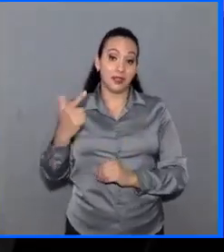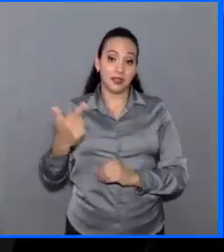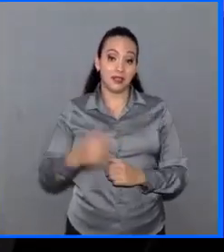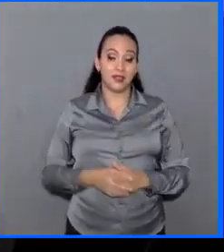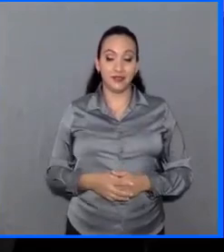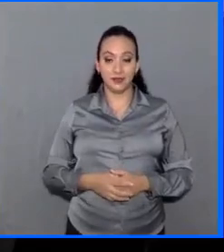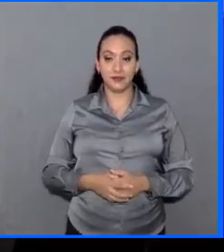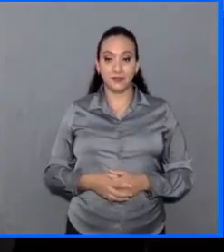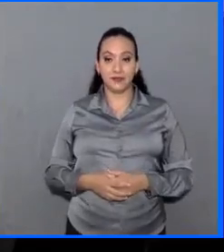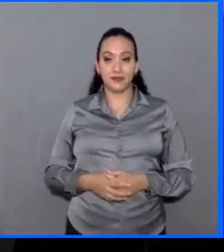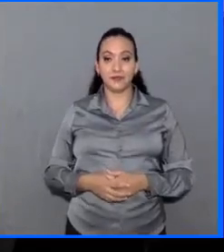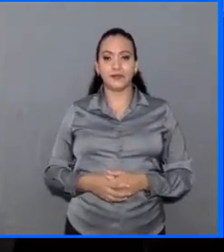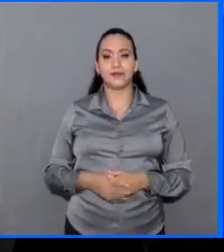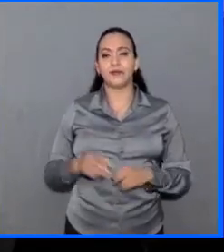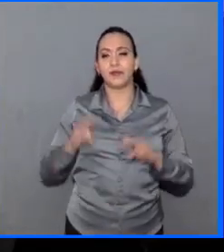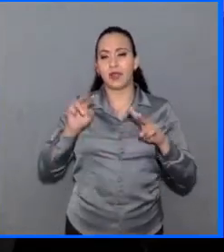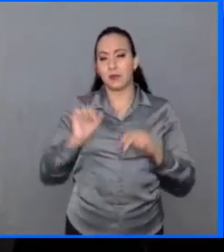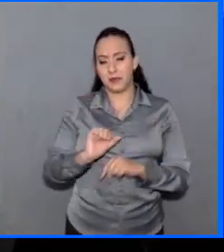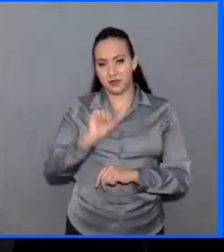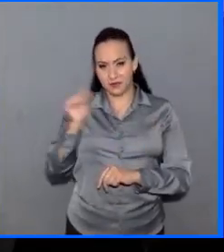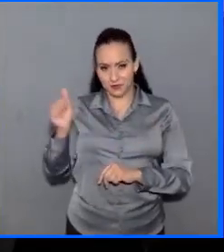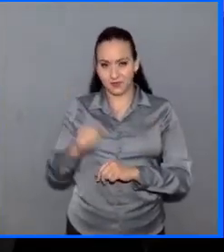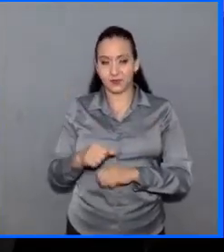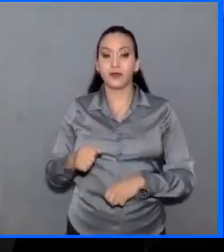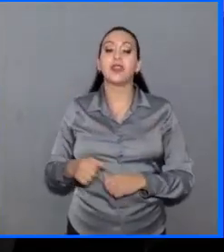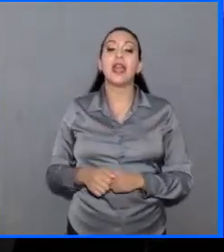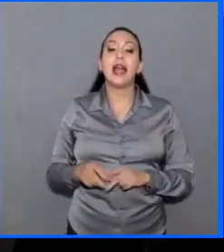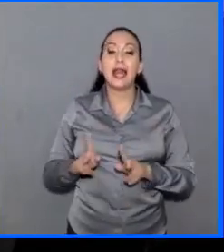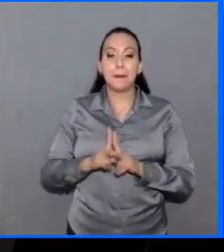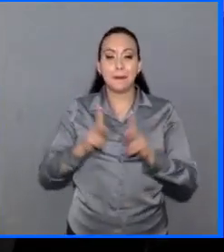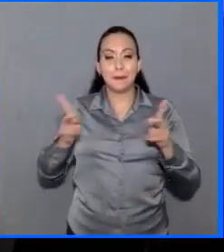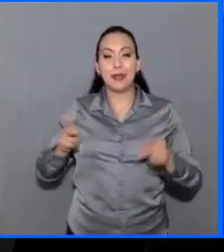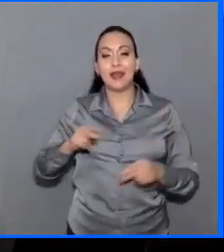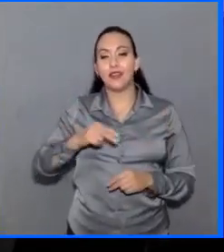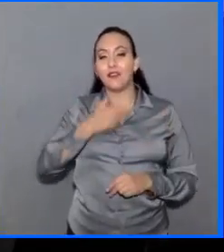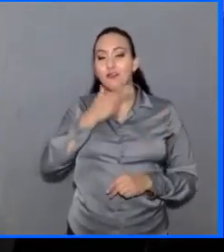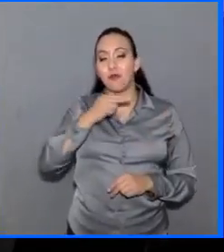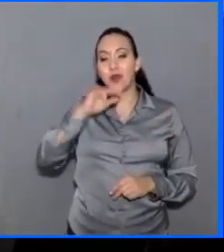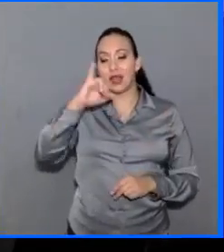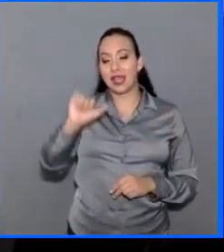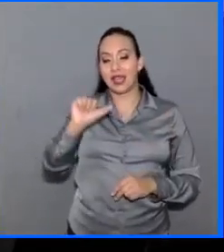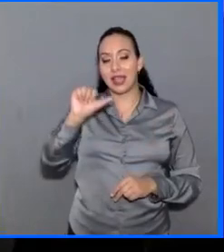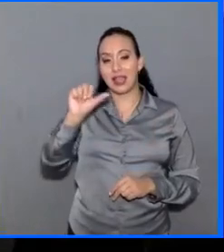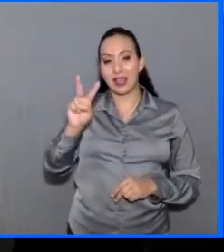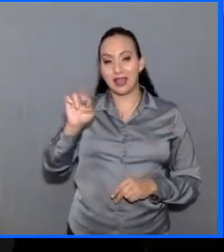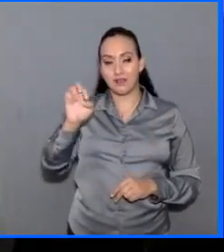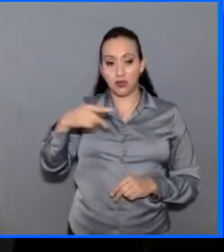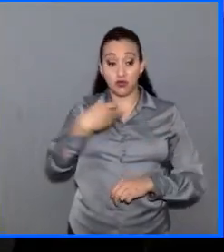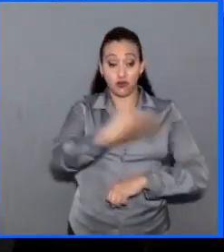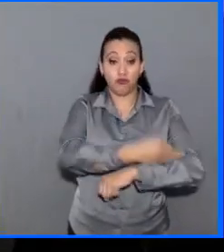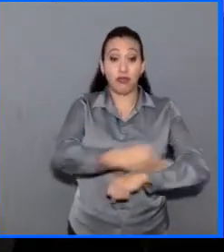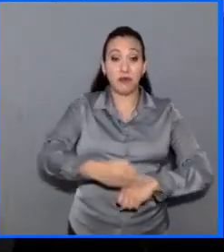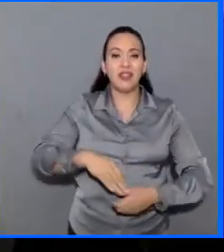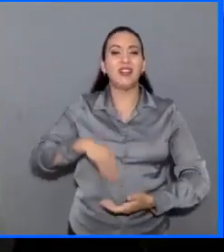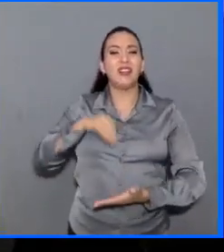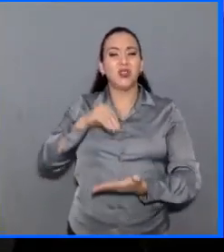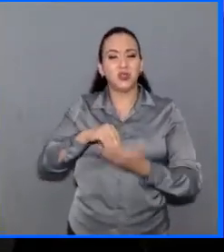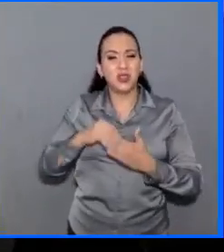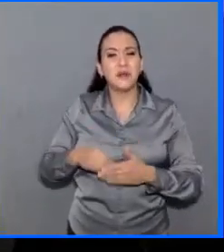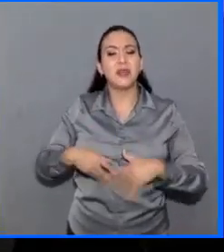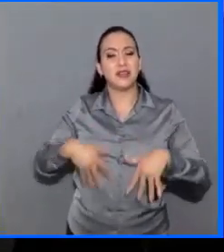En otros asuntos, familiares del periodista Javier Valdés continúan alzando la voz para que su asesinato no forme parte